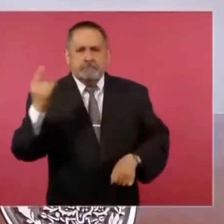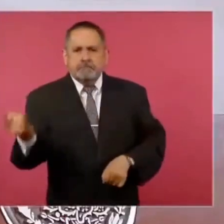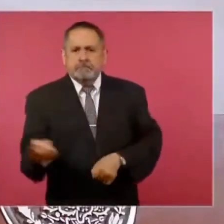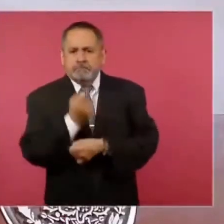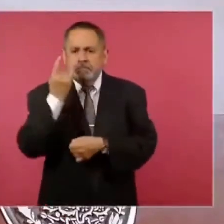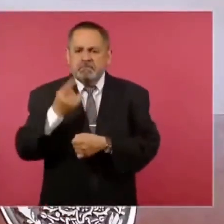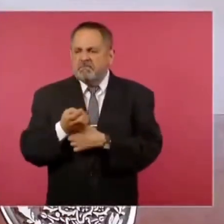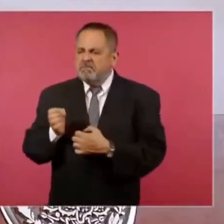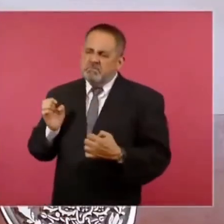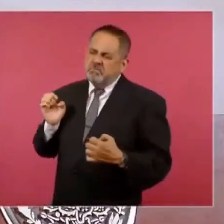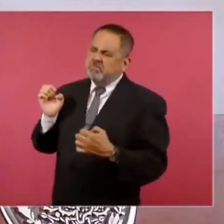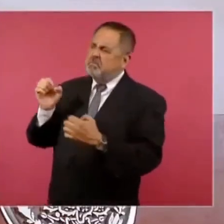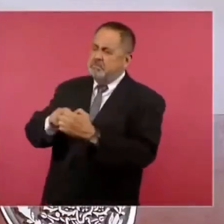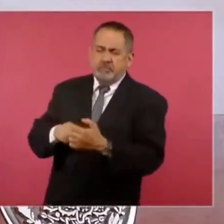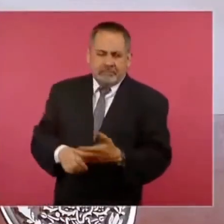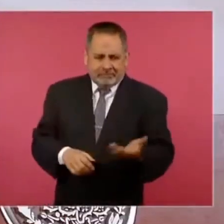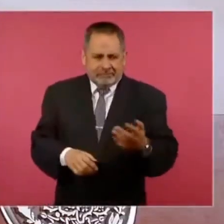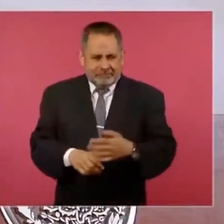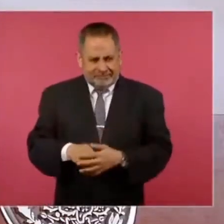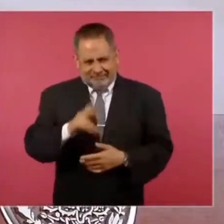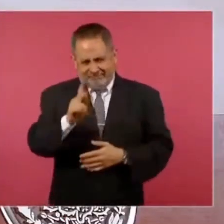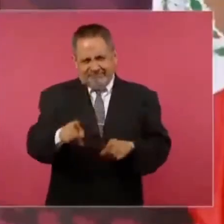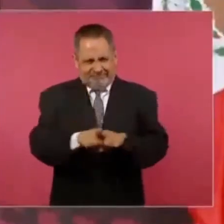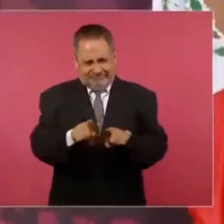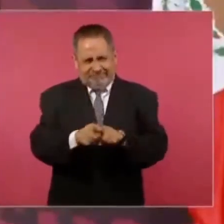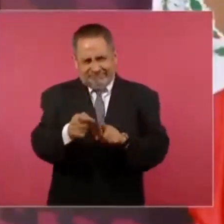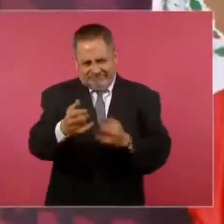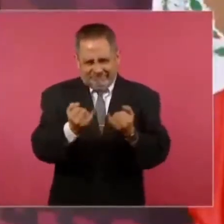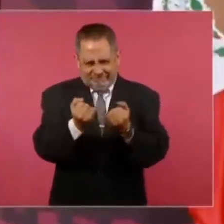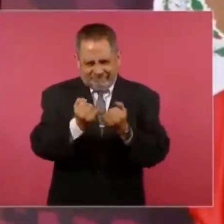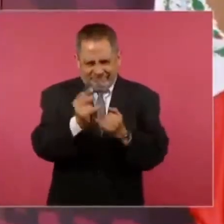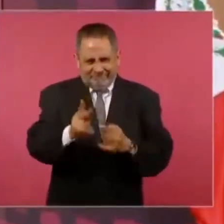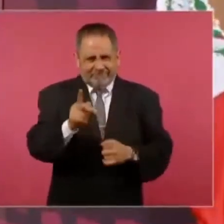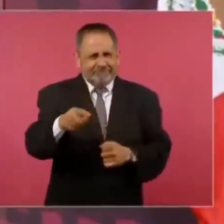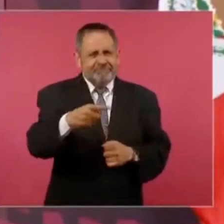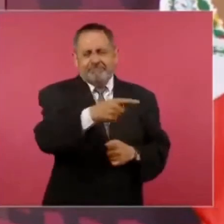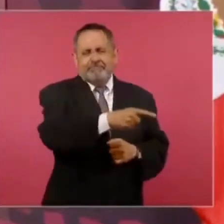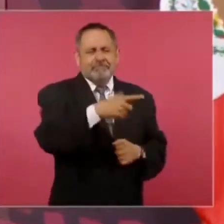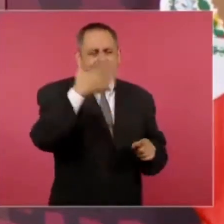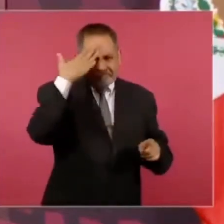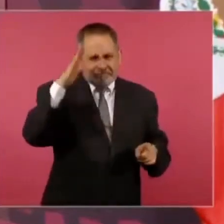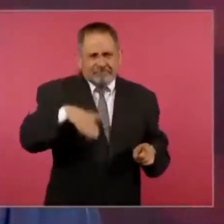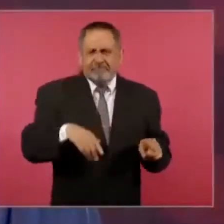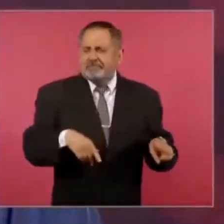en ella. Un poco también parecido a lo de esta señora